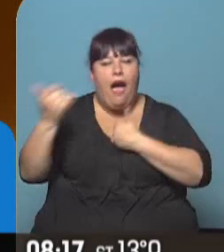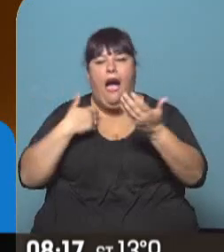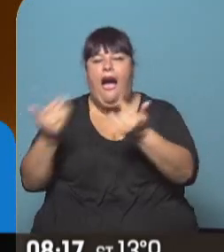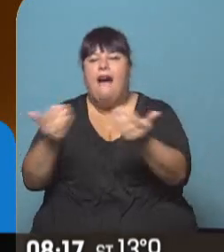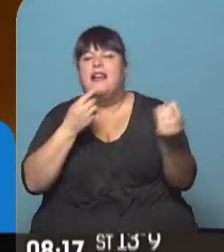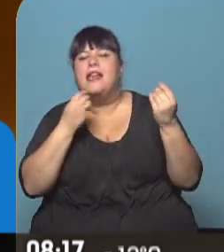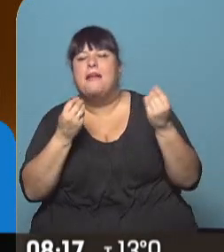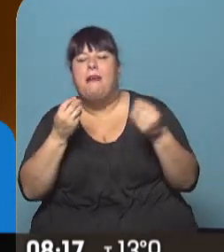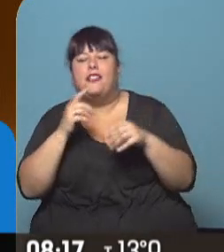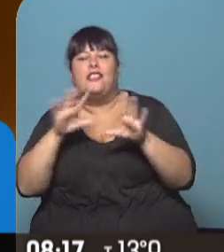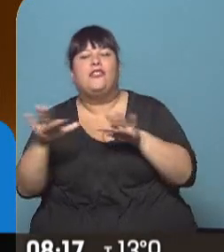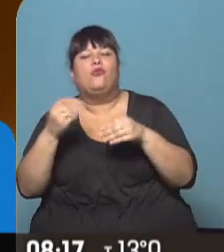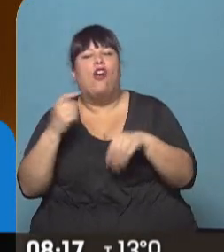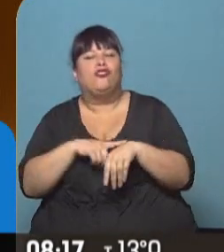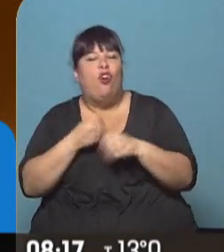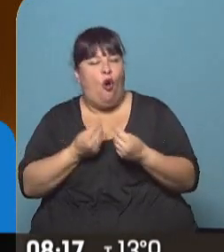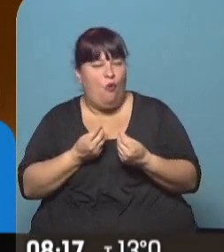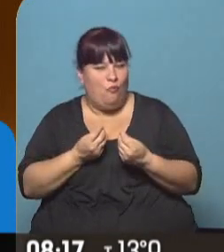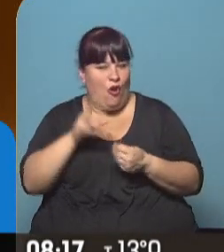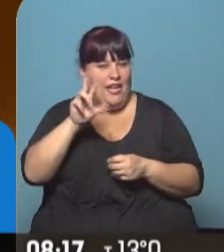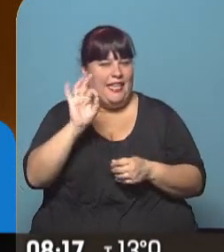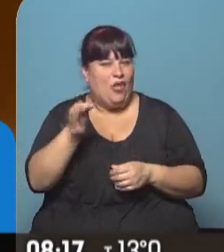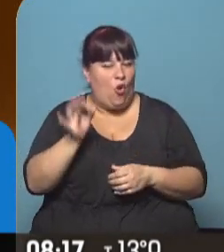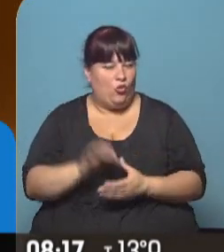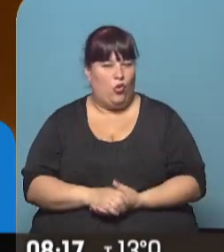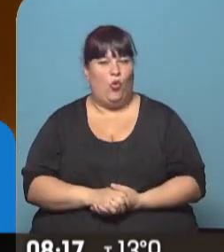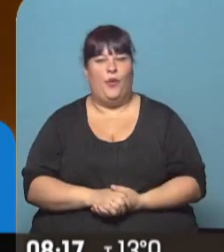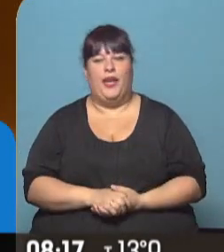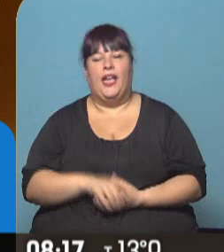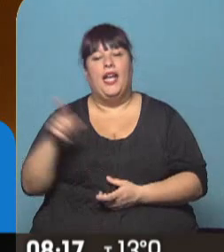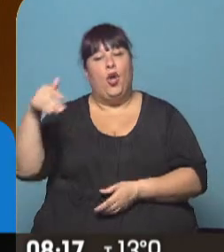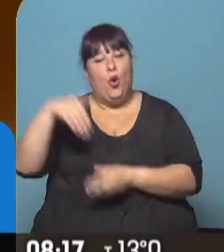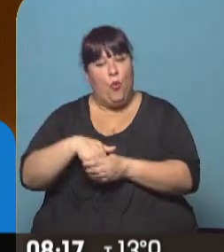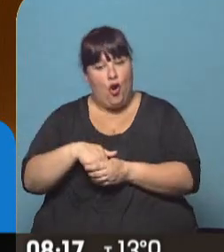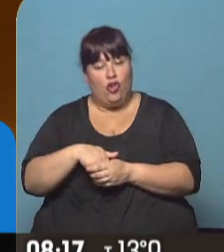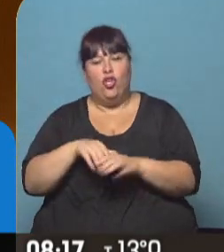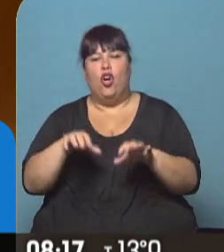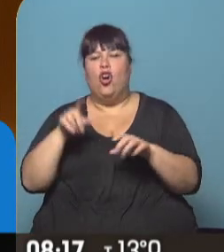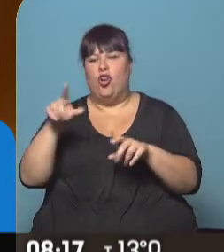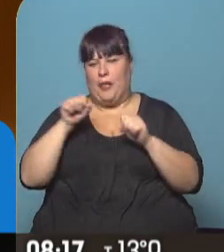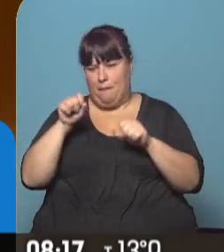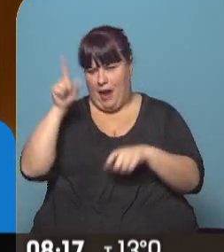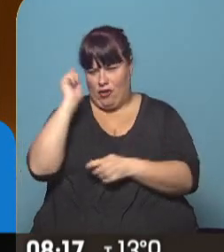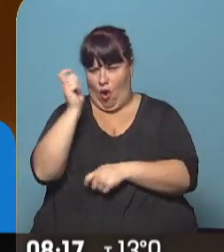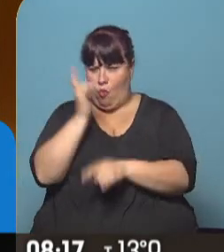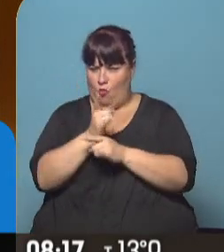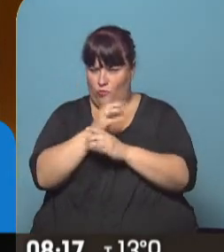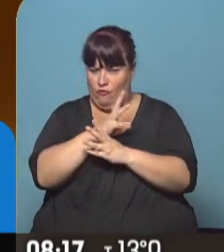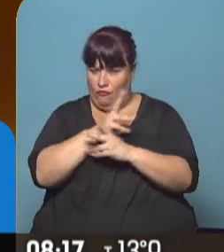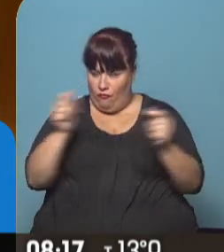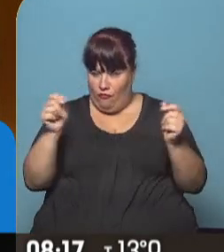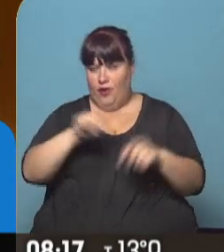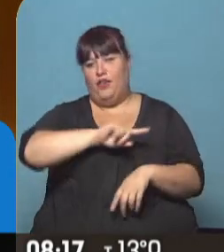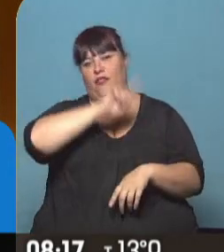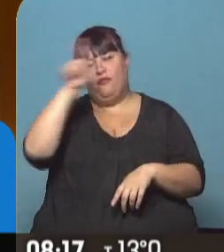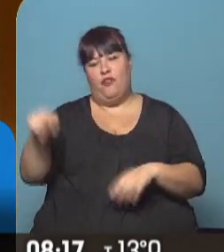ver qué era lo que el clima que se vivía ese 30 de octubre el voto temprano en chascomús como siempre y de